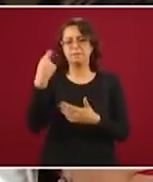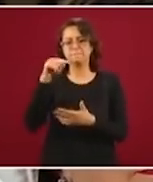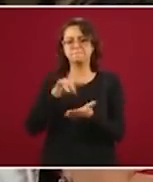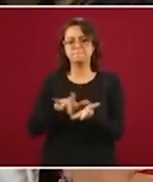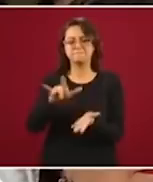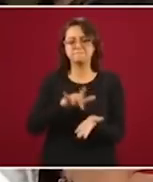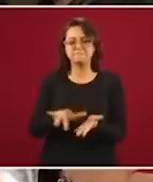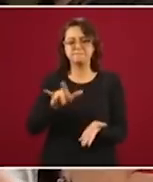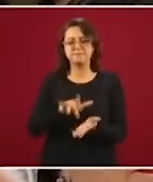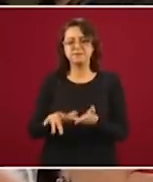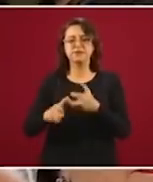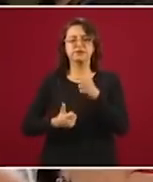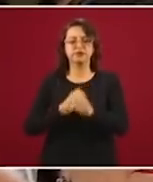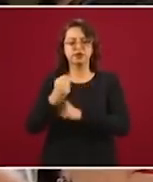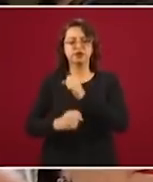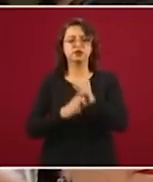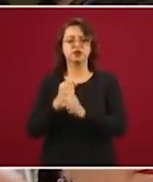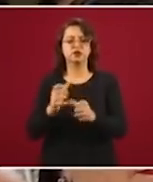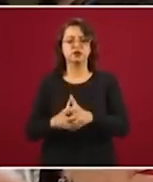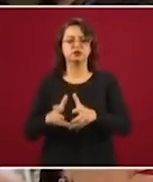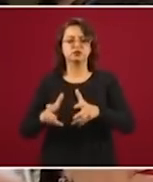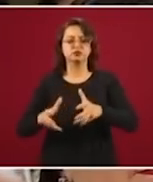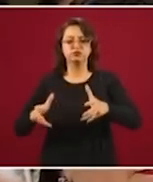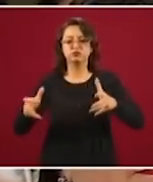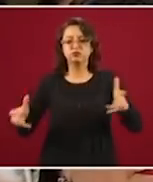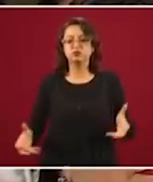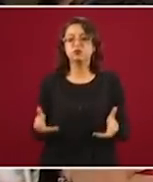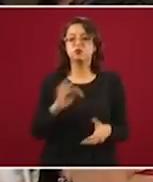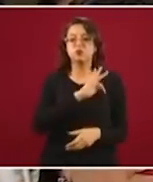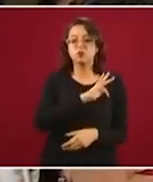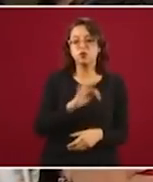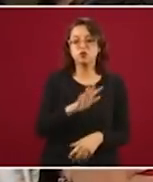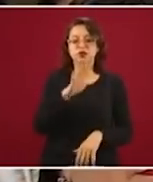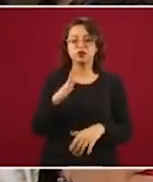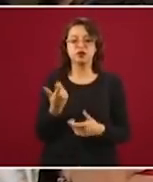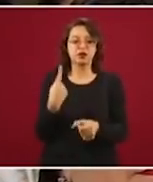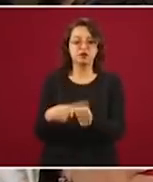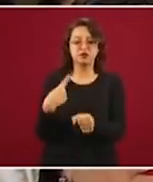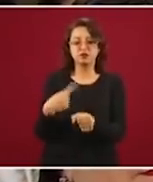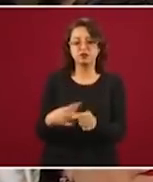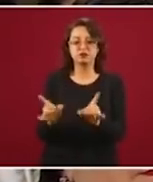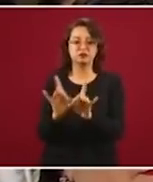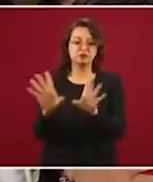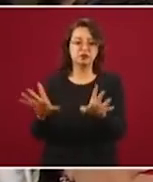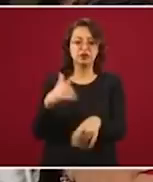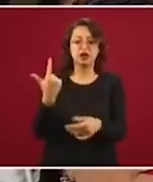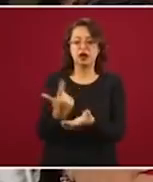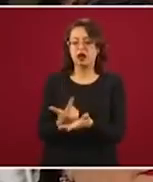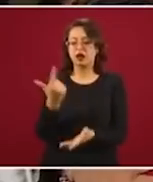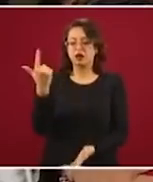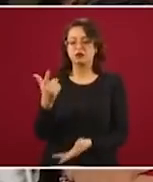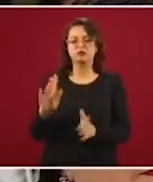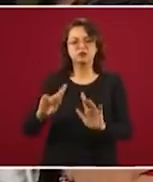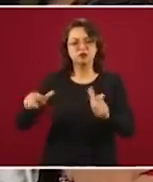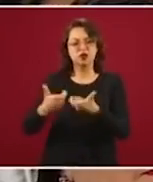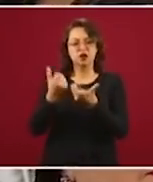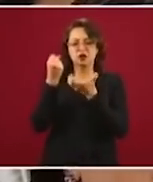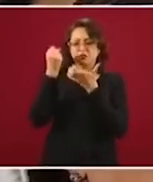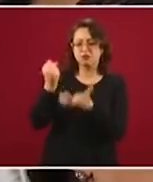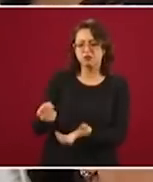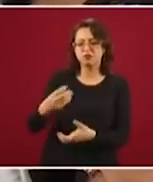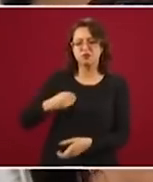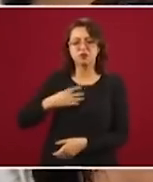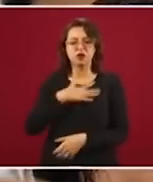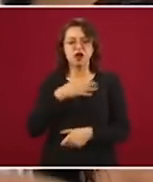ir alimentándose año con año y así poder cubrir las enfermedades catastróficas. ¿El Fondo de Bienestar cómo se va a